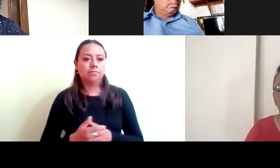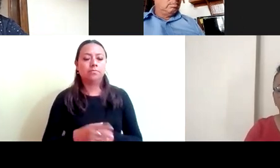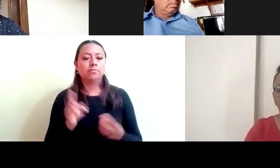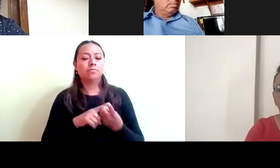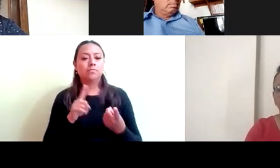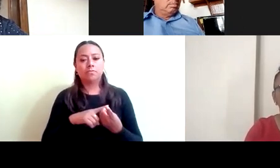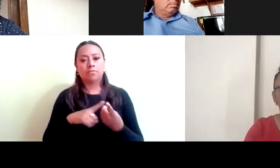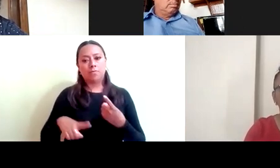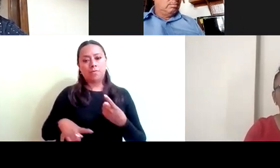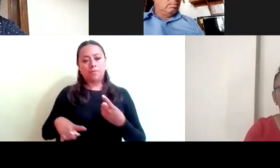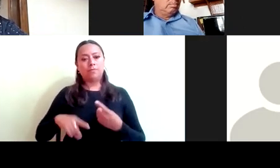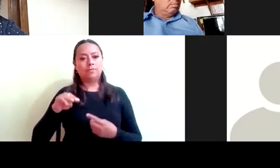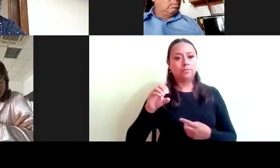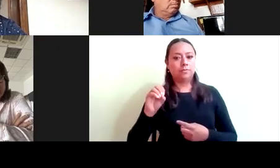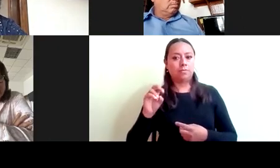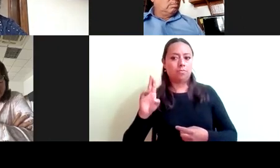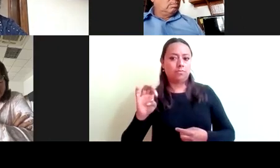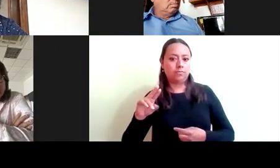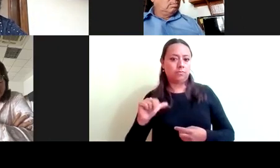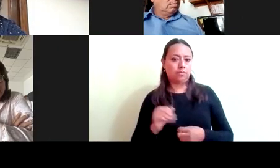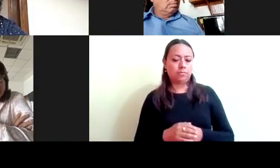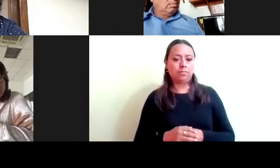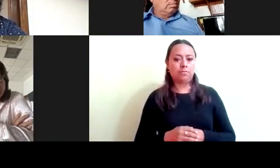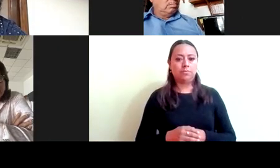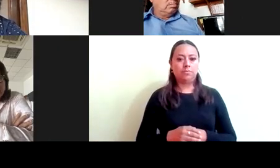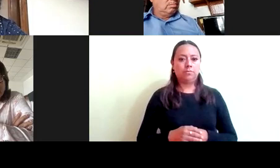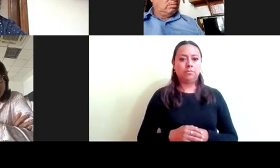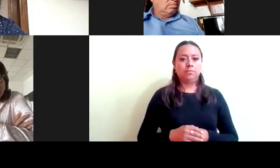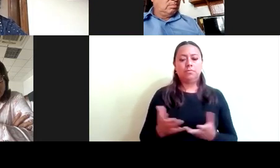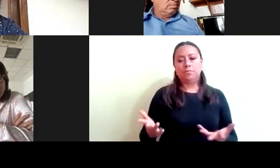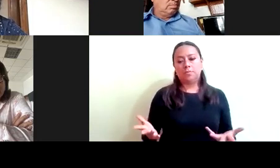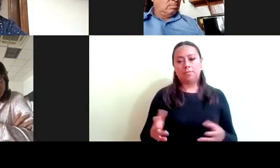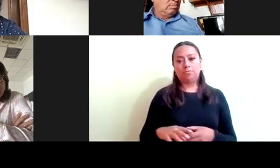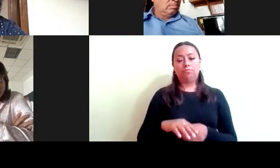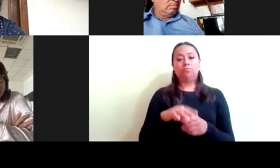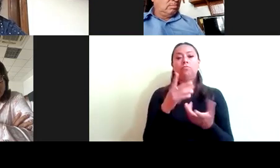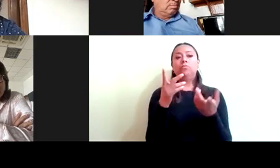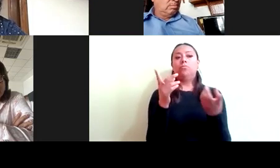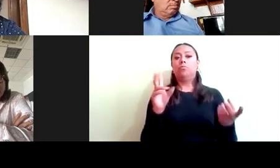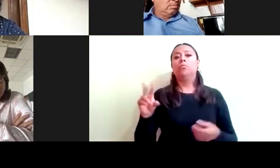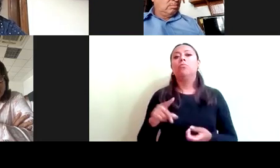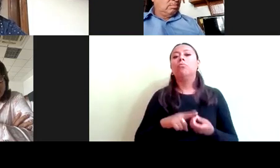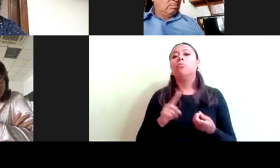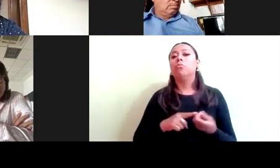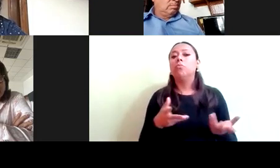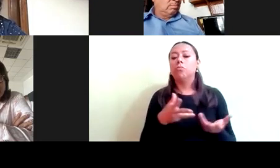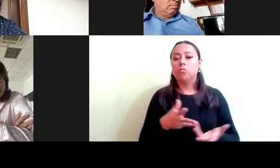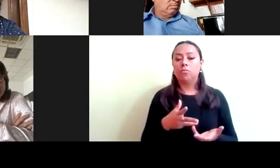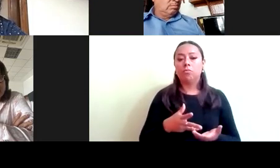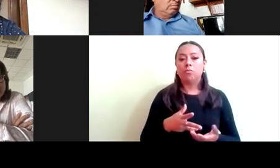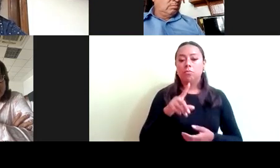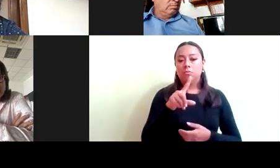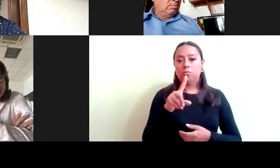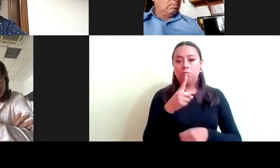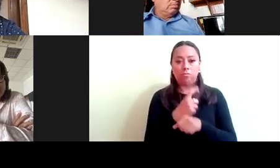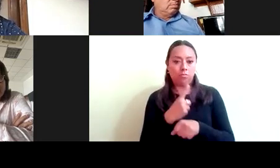tan rápidamente donde no lo hará a partir del 1 de octubre? ¿Por qué no viene nadie a la Secretaría de Finanzas a explicar cómo serán los